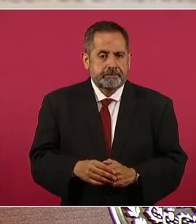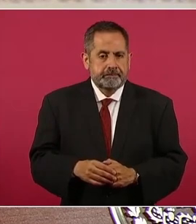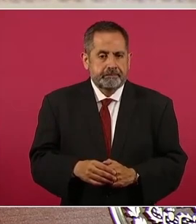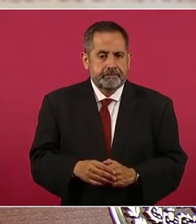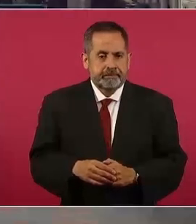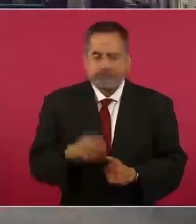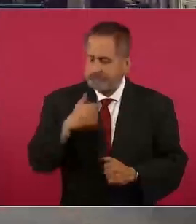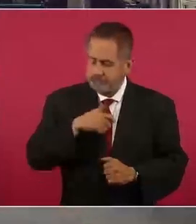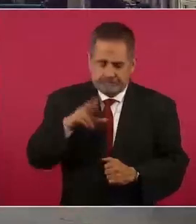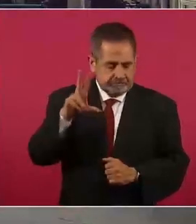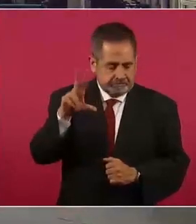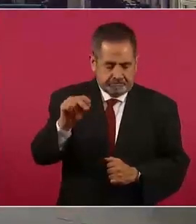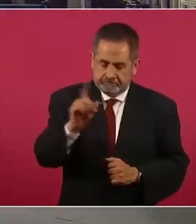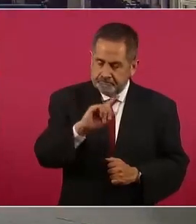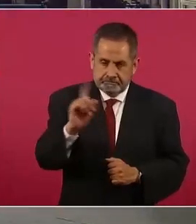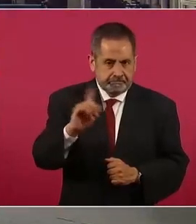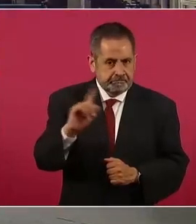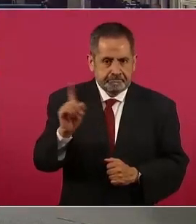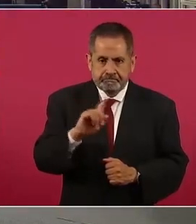No.